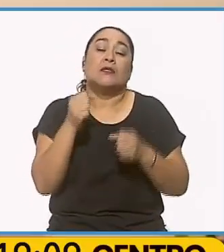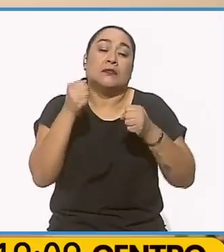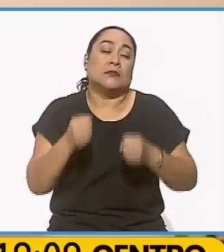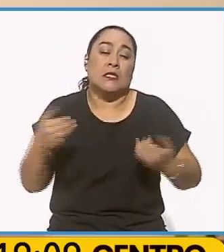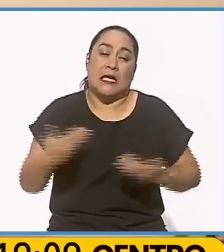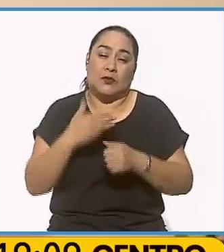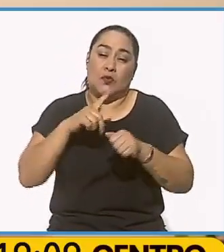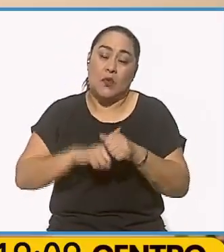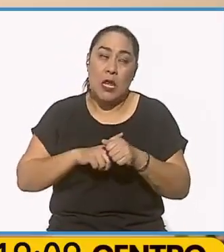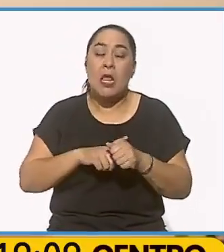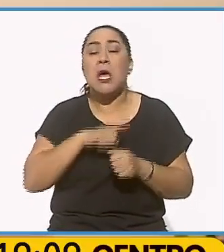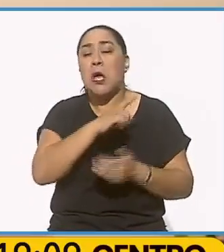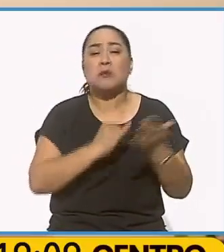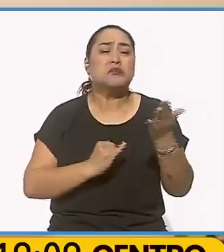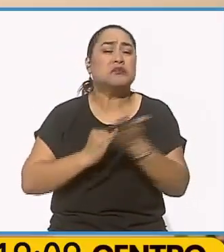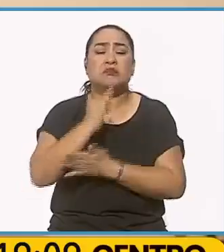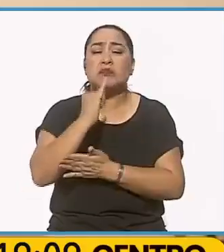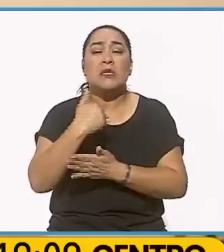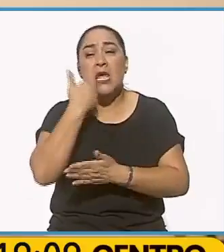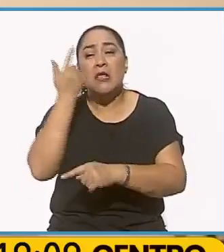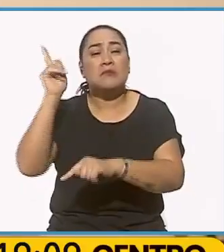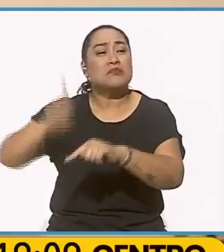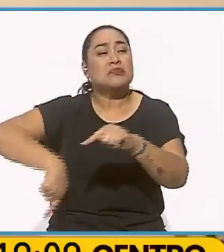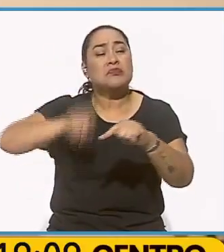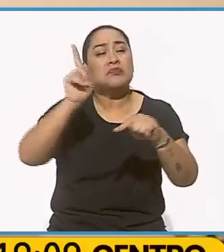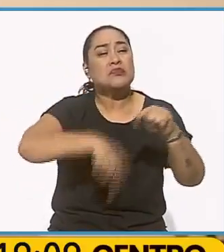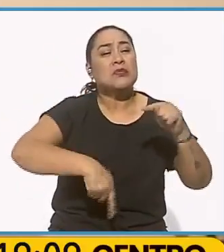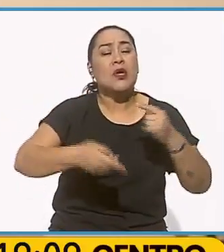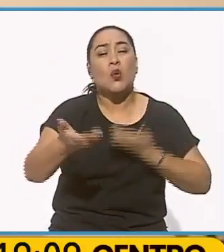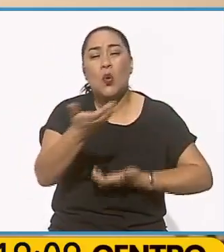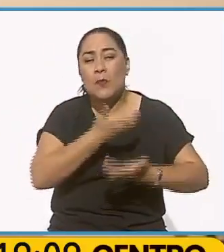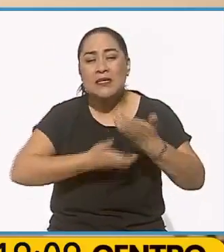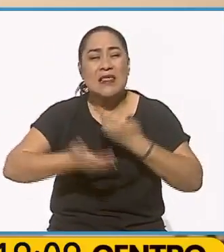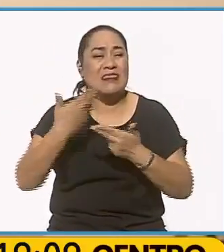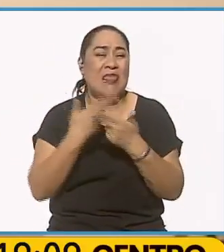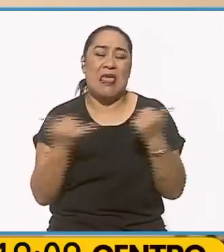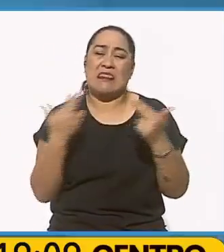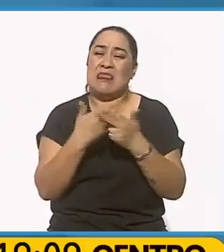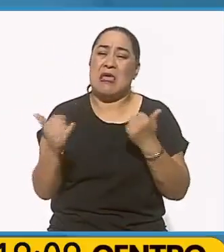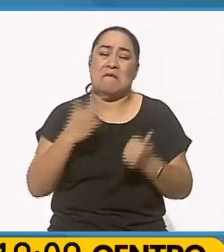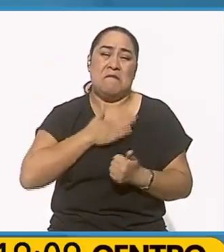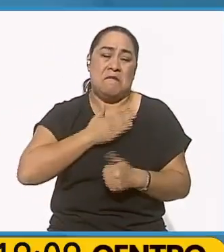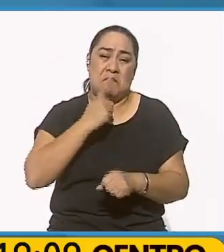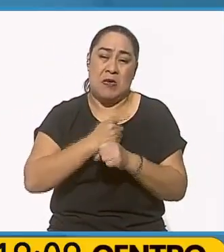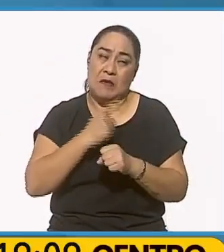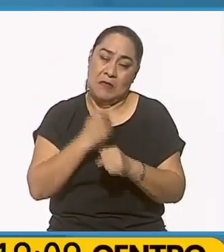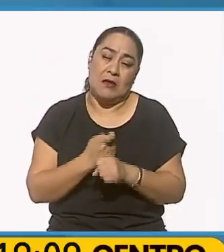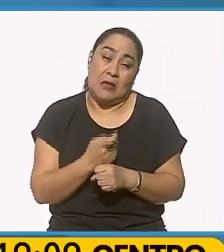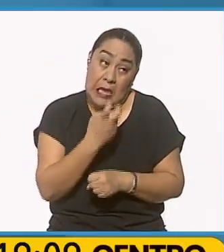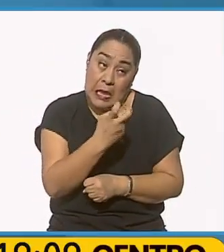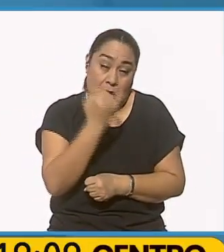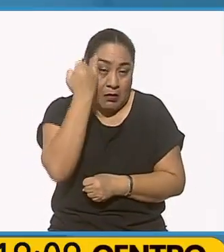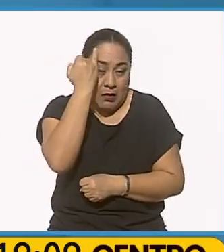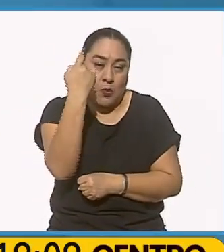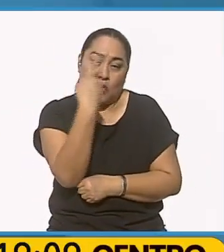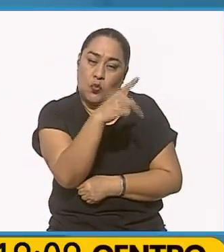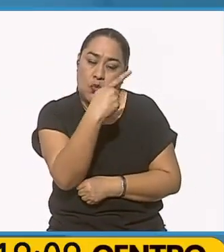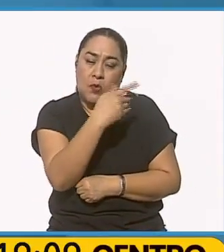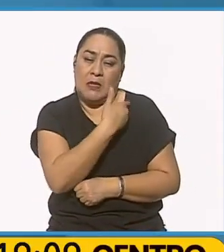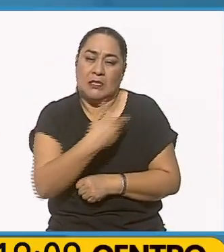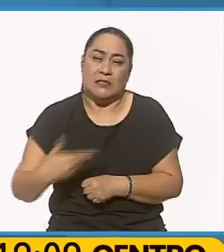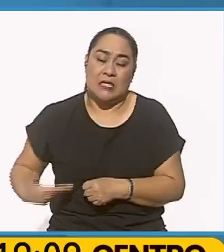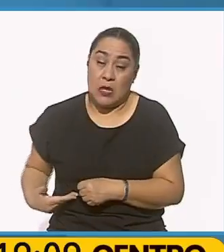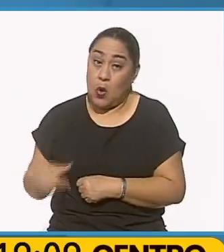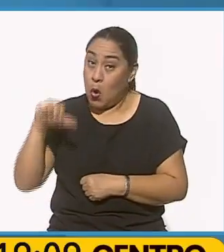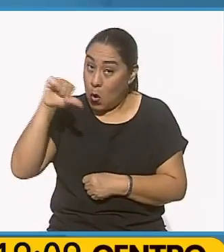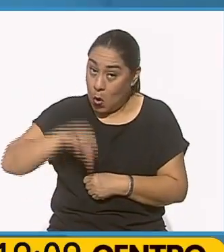desalojar de todo tipo de presencia diplomática o comercial en el hemisferio. Entonces creo que los motivos reales son esos. Los dejó el día